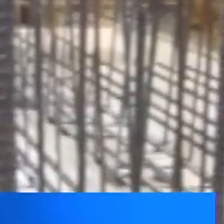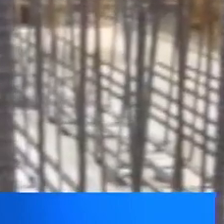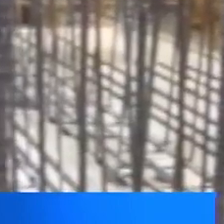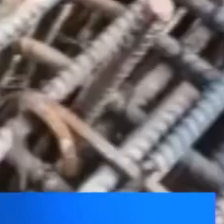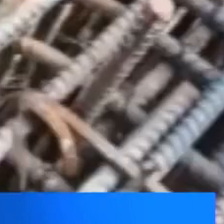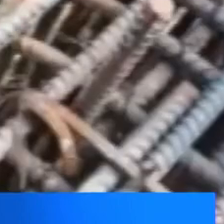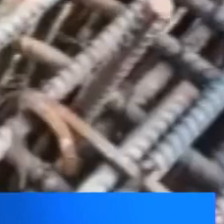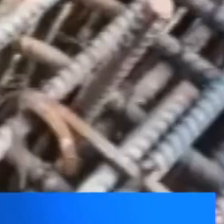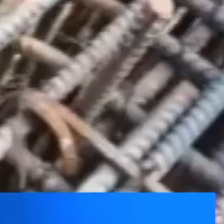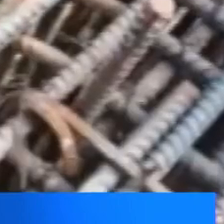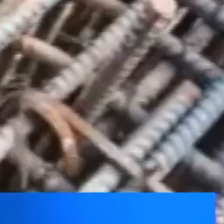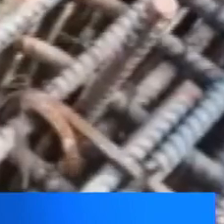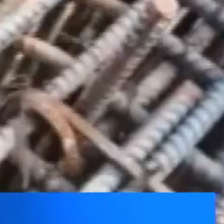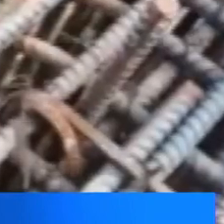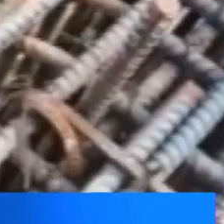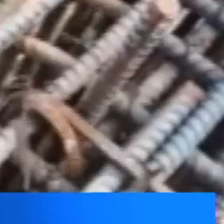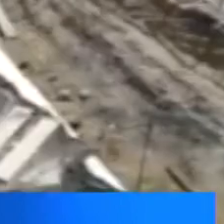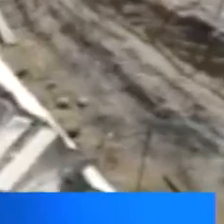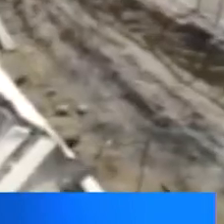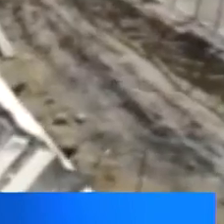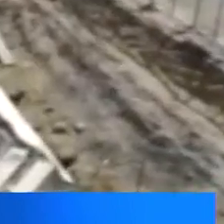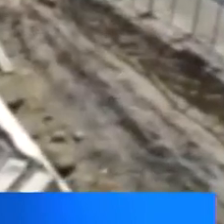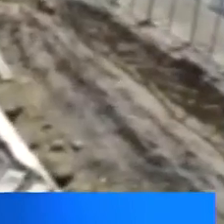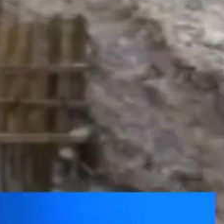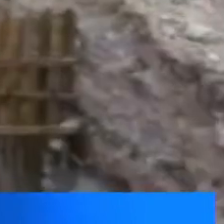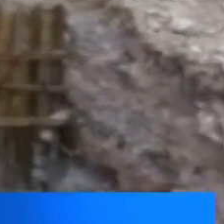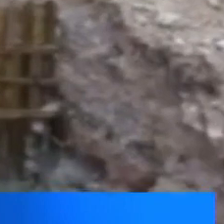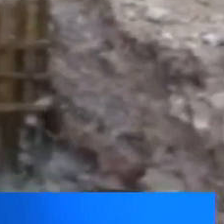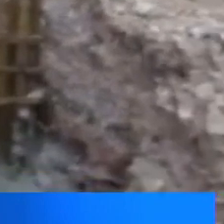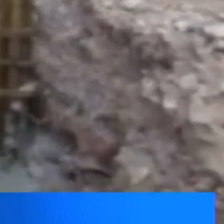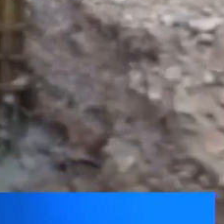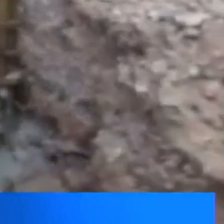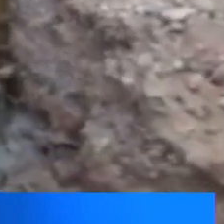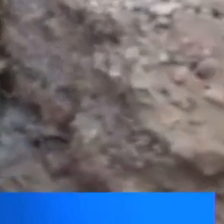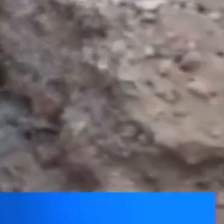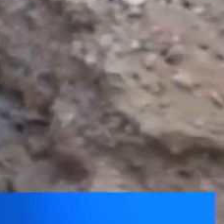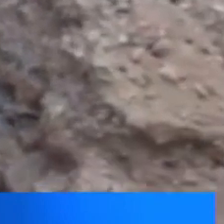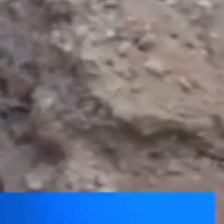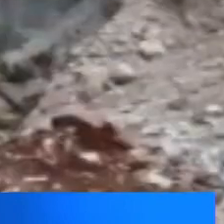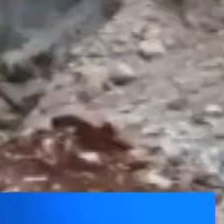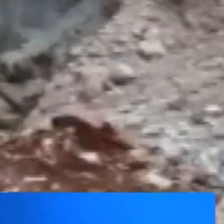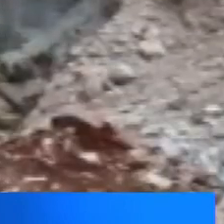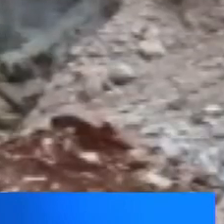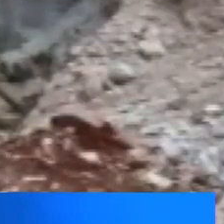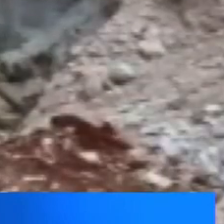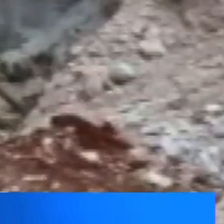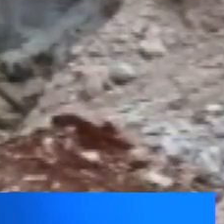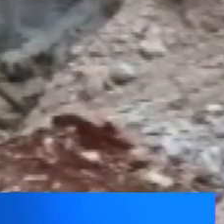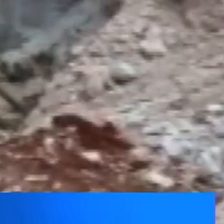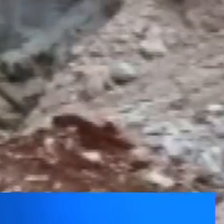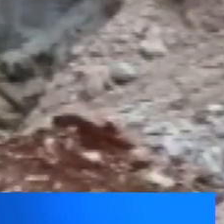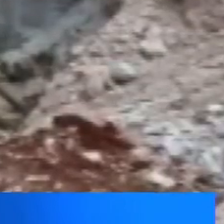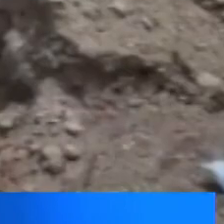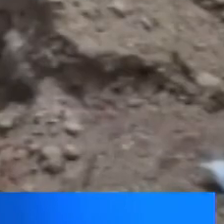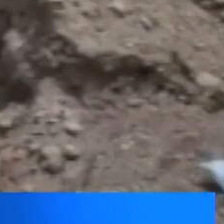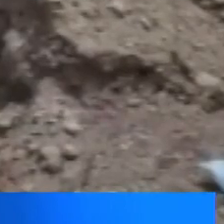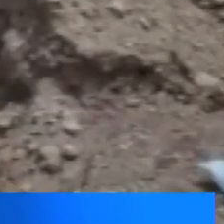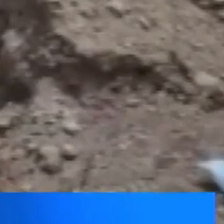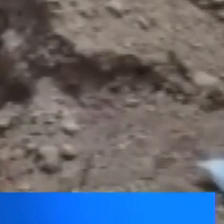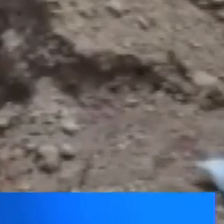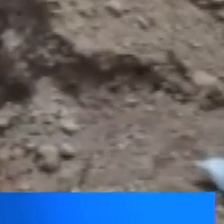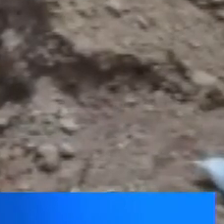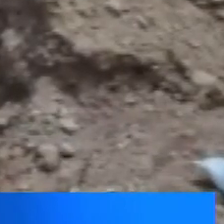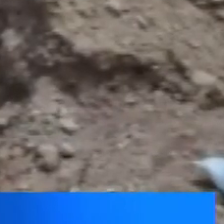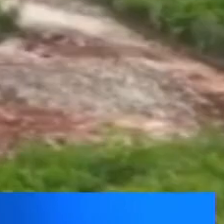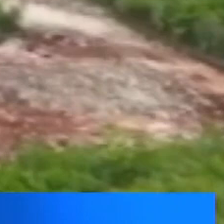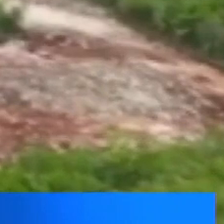adversarios ya no les funciona el tema del medio ambiente porque no habrá afectaciones ahora lanzan una nueva andanada